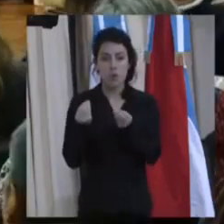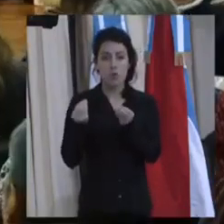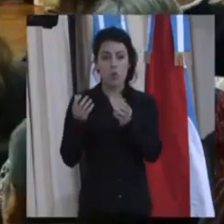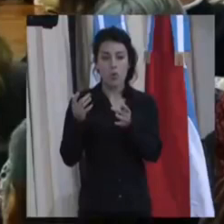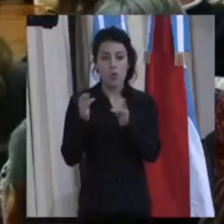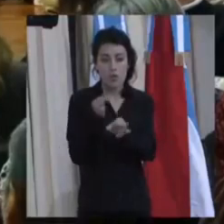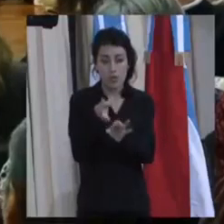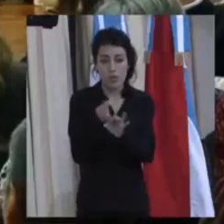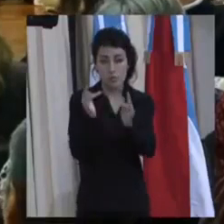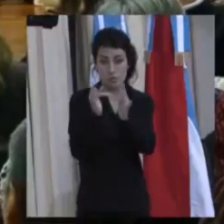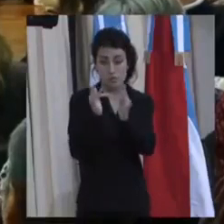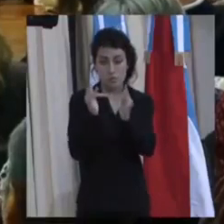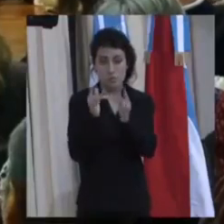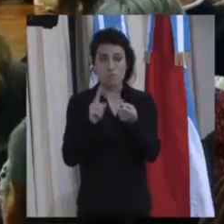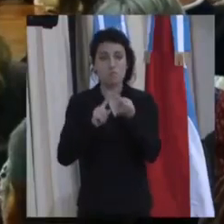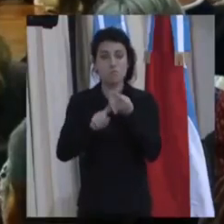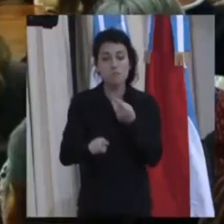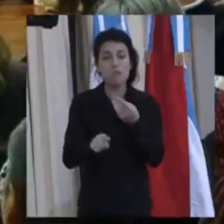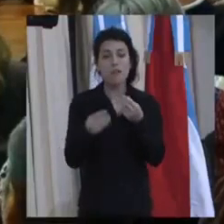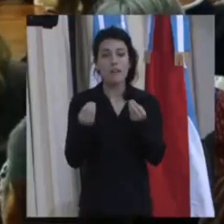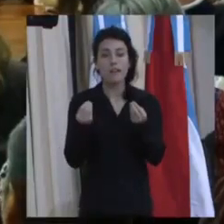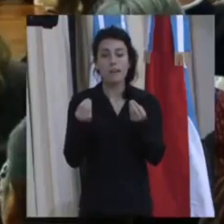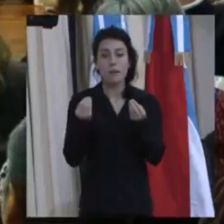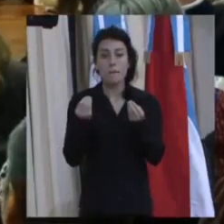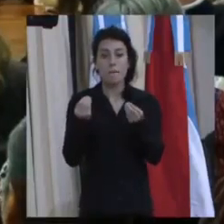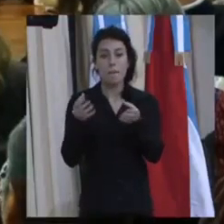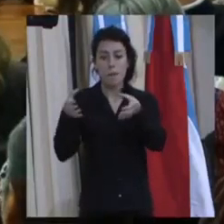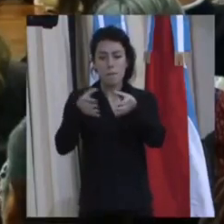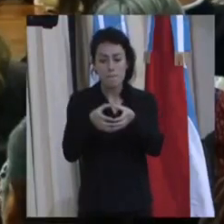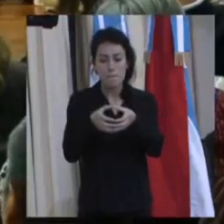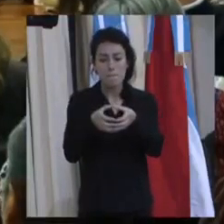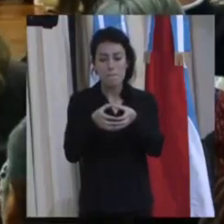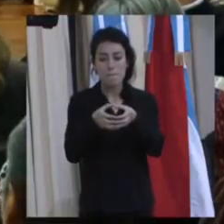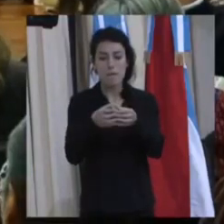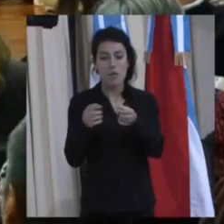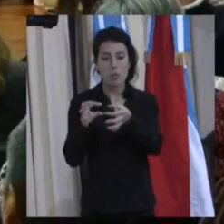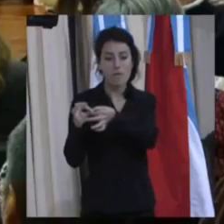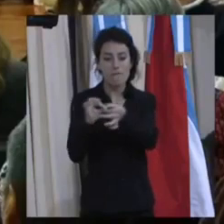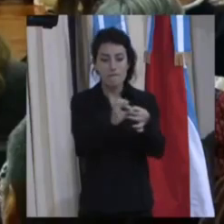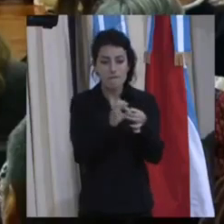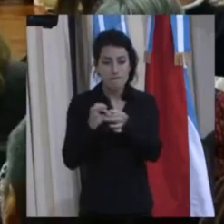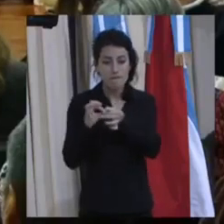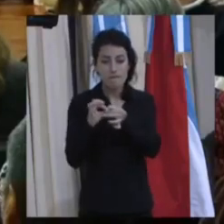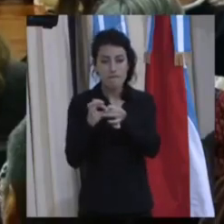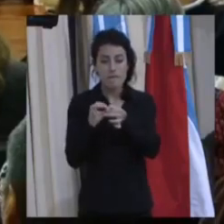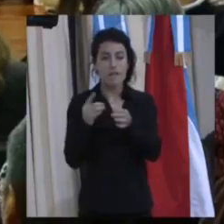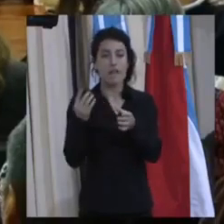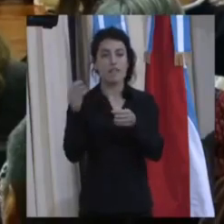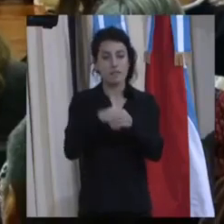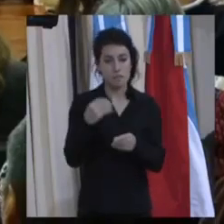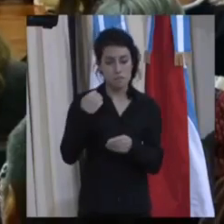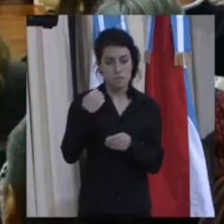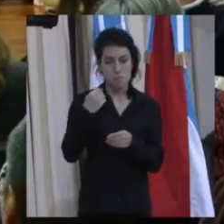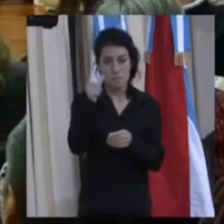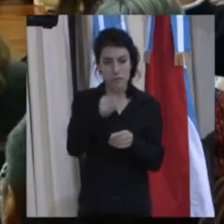Buena parte de esos lobbies de universidades están en línea con posicionamientos dentro de los países y